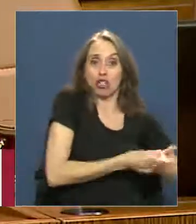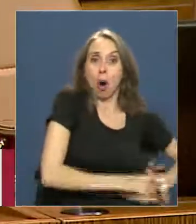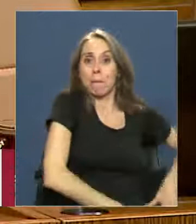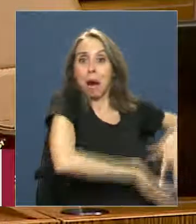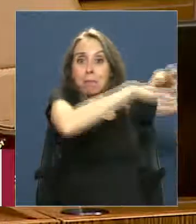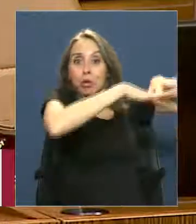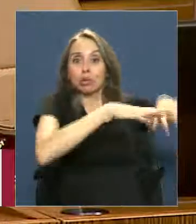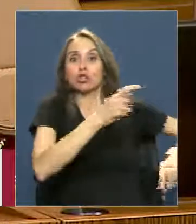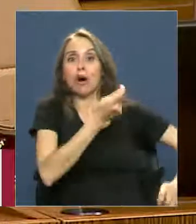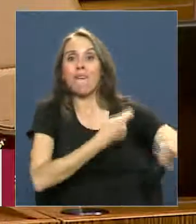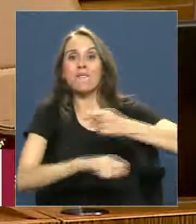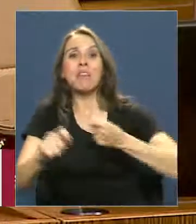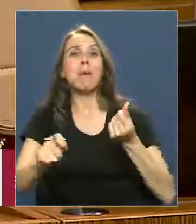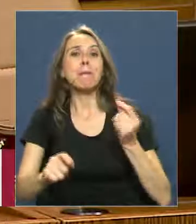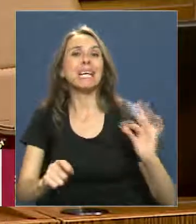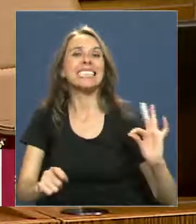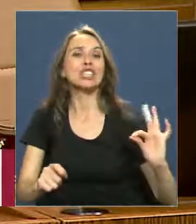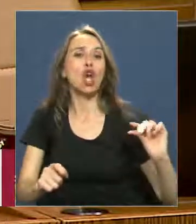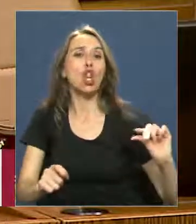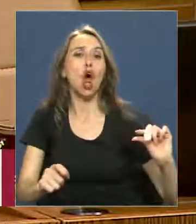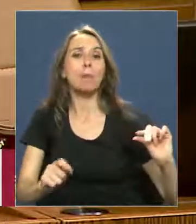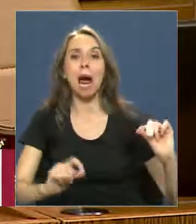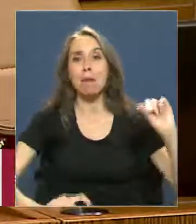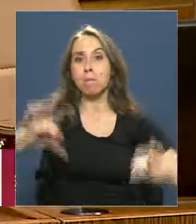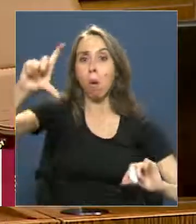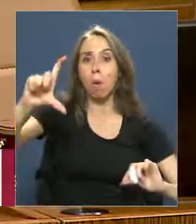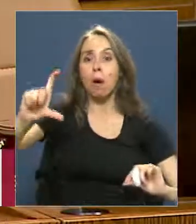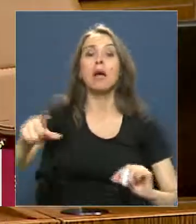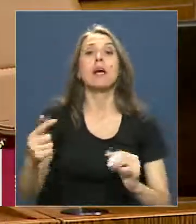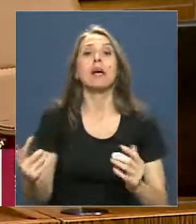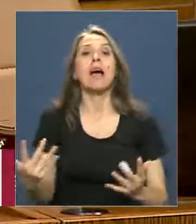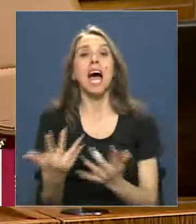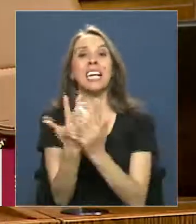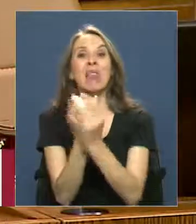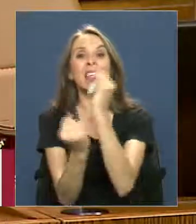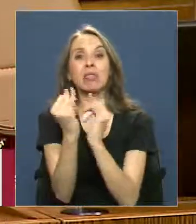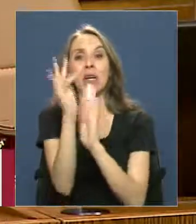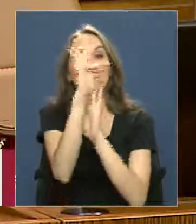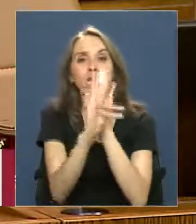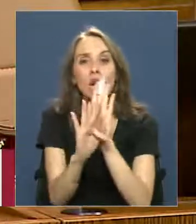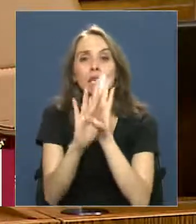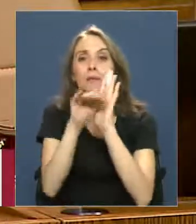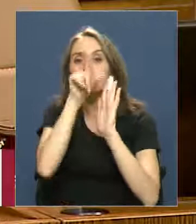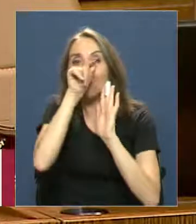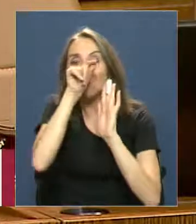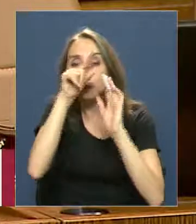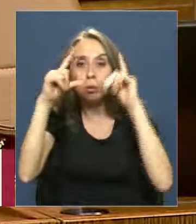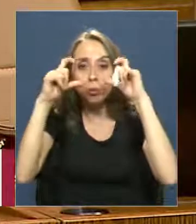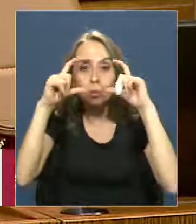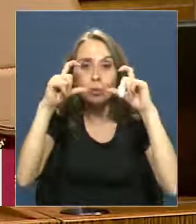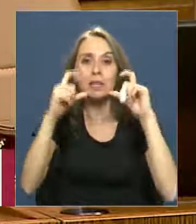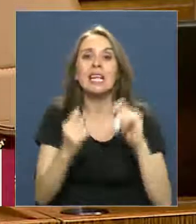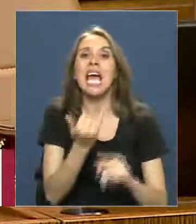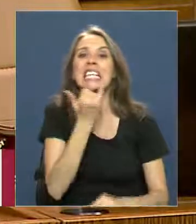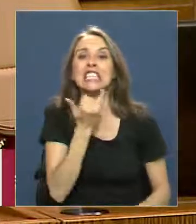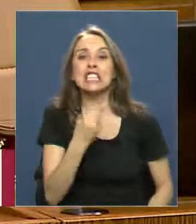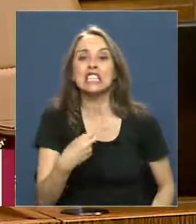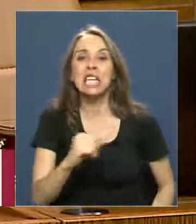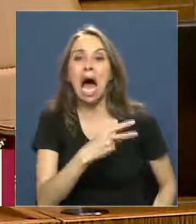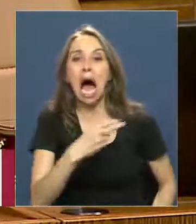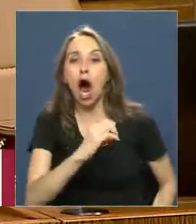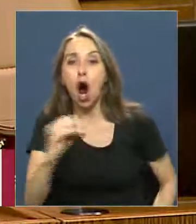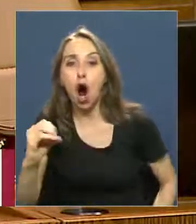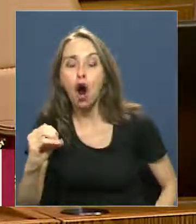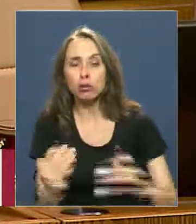unos sobreprecios abusivos. Es el caso de las redes sociales, donde en portales talos como Yapo, por ejemplo,